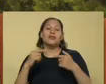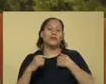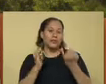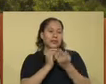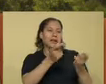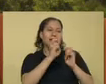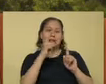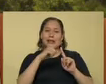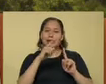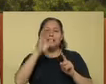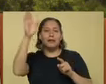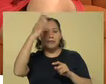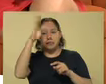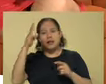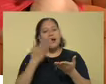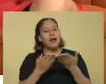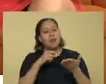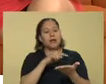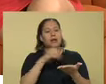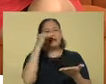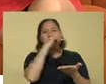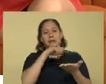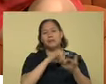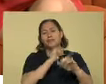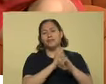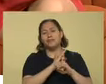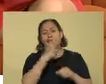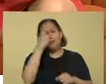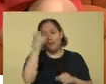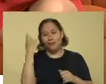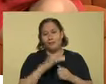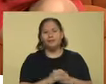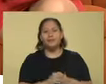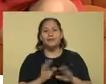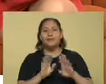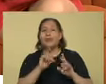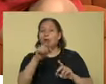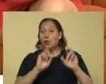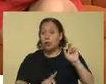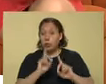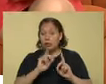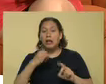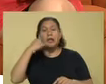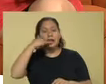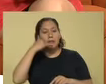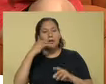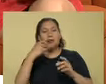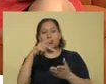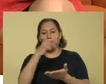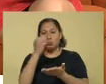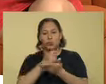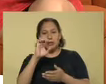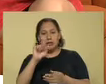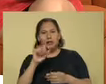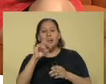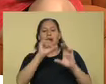tocaba, pero en fin. Rafita, muchísimas gracias, de no, verdad. No, pues de qué. Y gracias, dudas Rafa. Que tengan. Que nos llamen a tus ciudades. Sí. O a